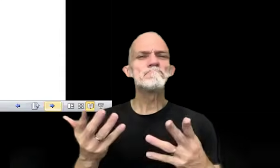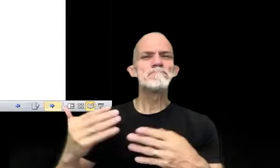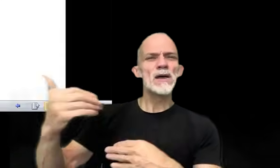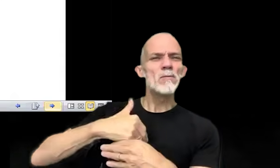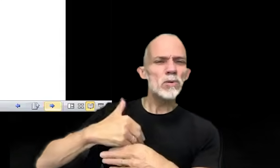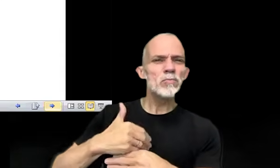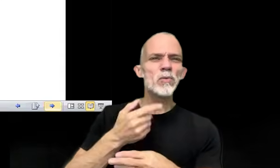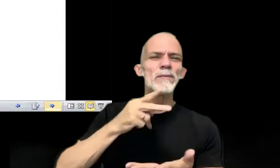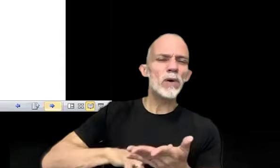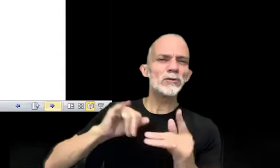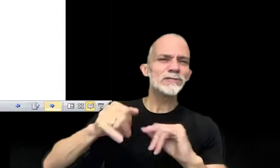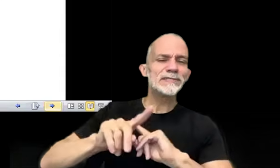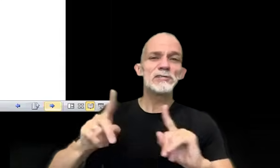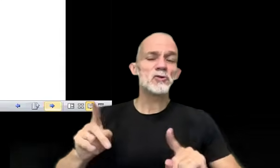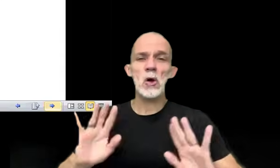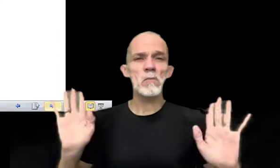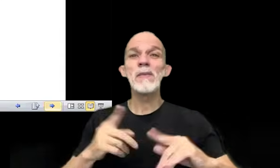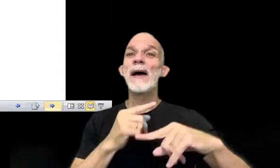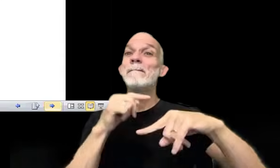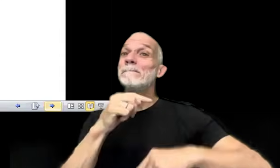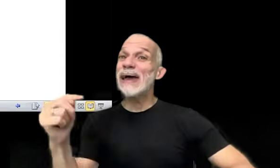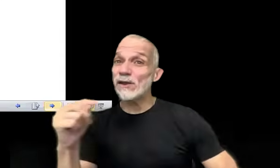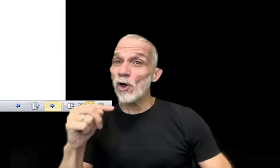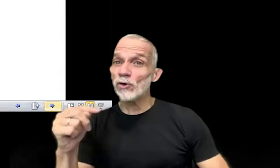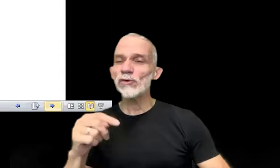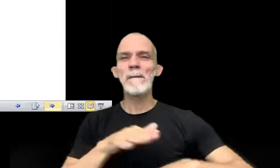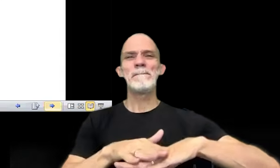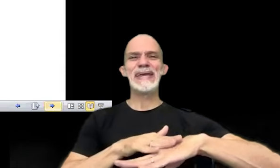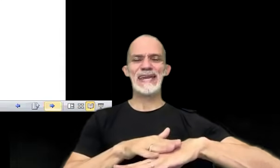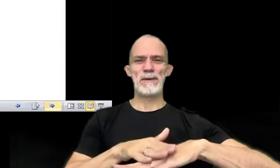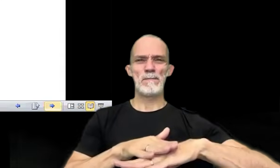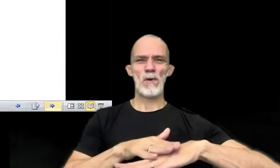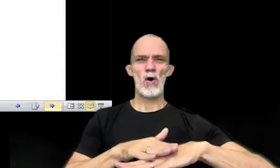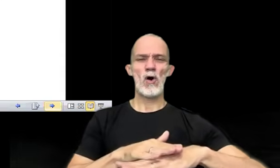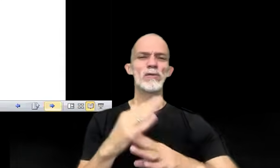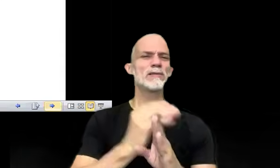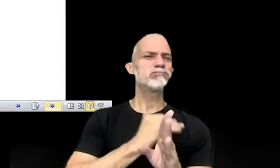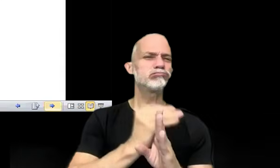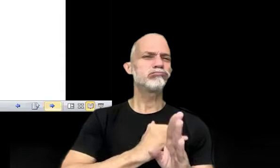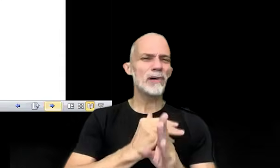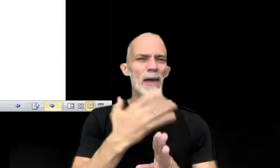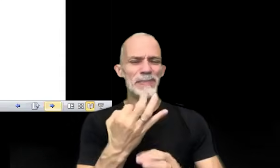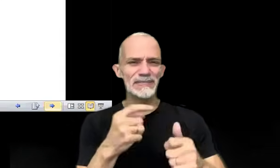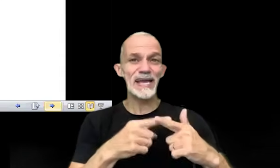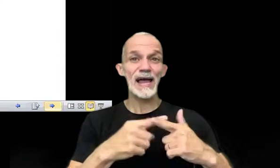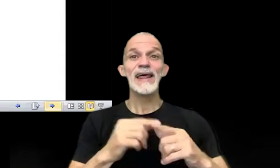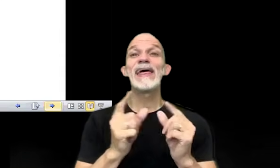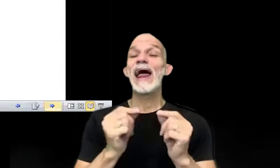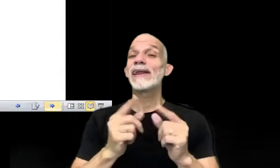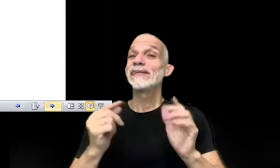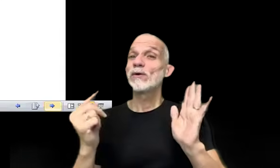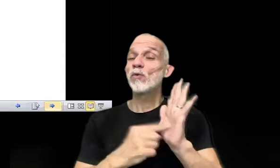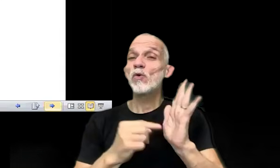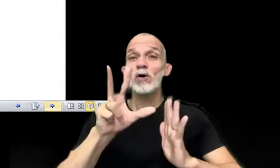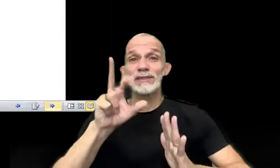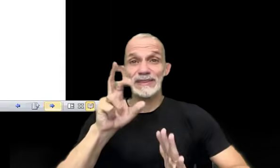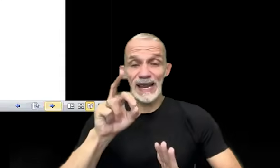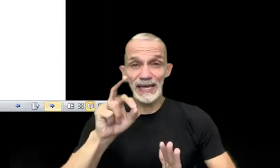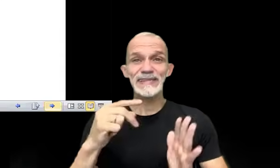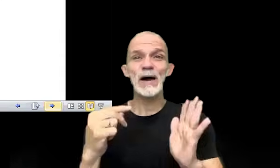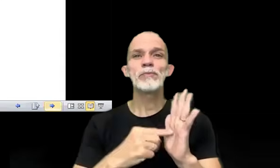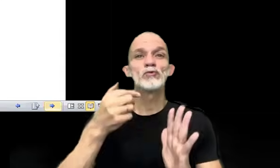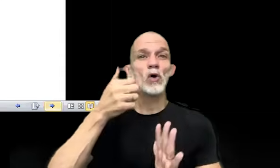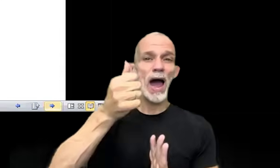rentas gravadas, no gravadas y exentas se les debe restar el mínimo no imponible y las deducciones especiales del artículo